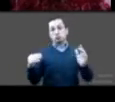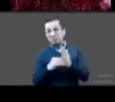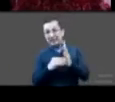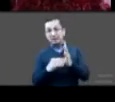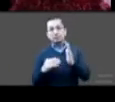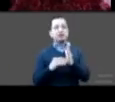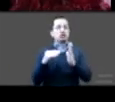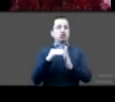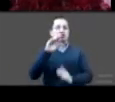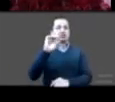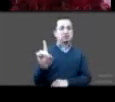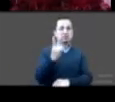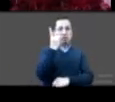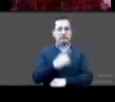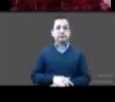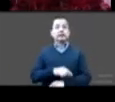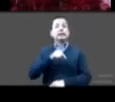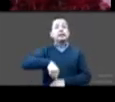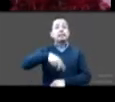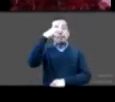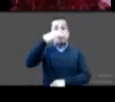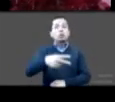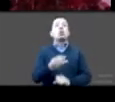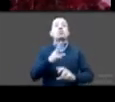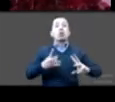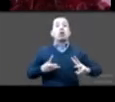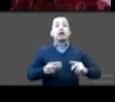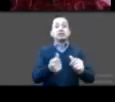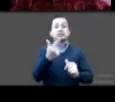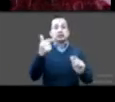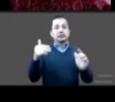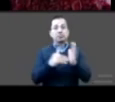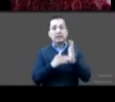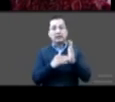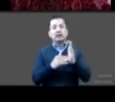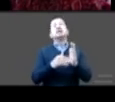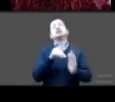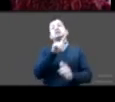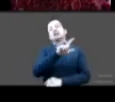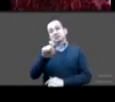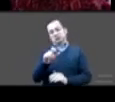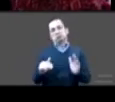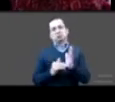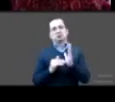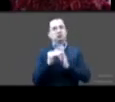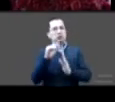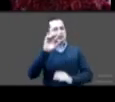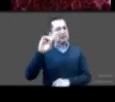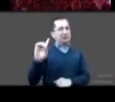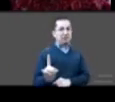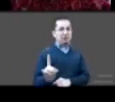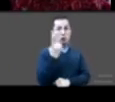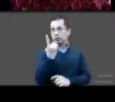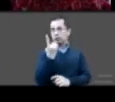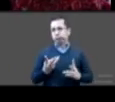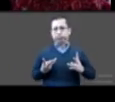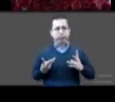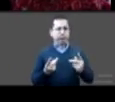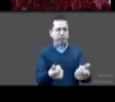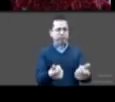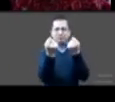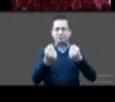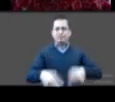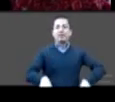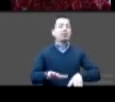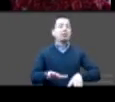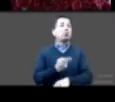7.700 millones de dólares, ¿no? Esto es mucho dinero, es mucho más fuerte